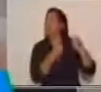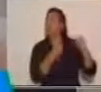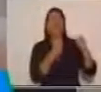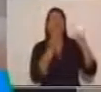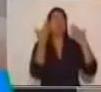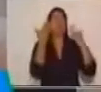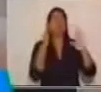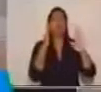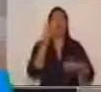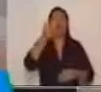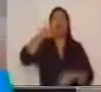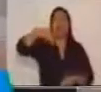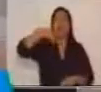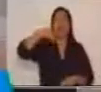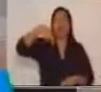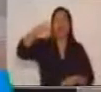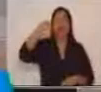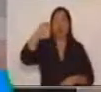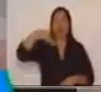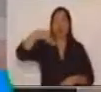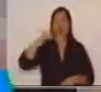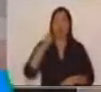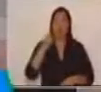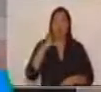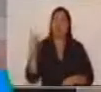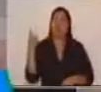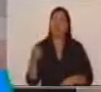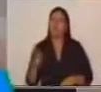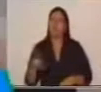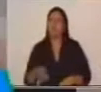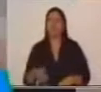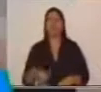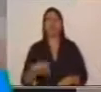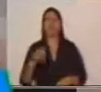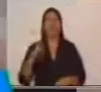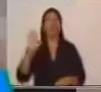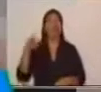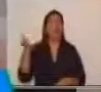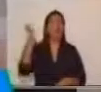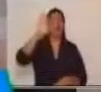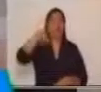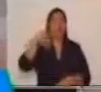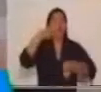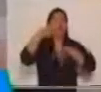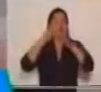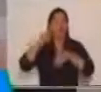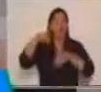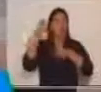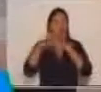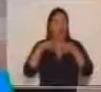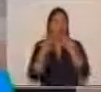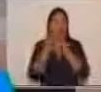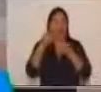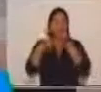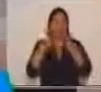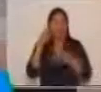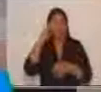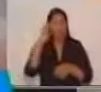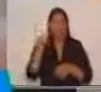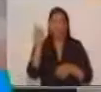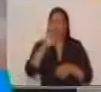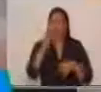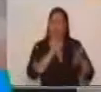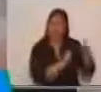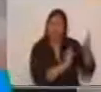qué muchos autores mejor decidían no colocar sus nombres en las obras literarias, porque también querían ocultar su